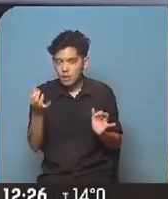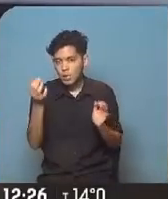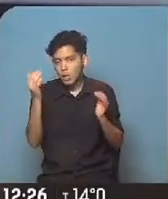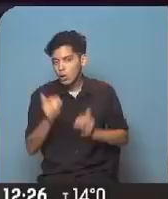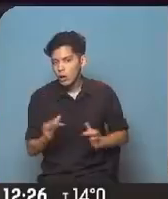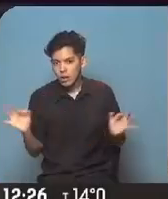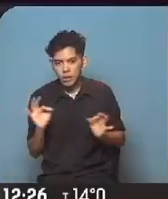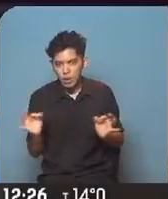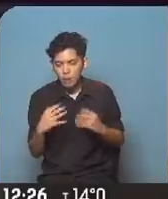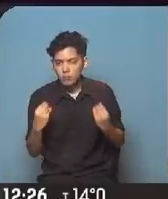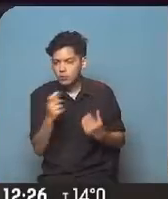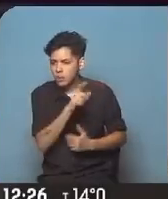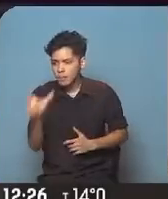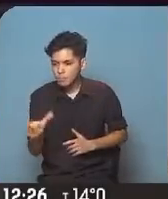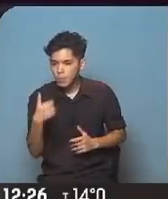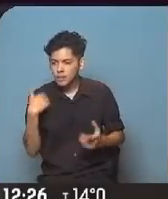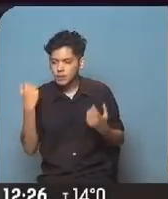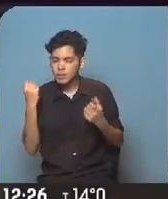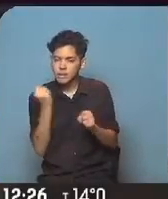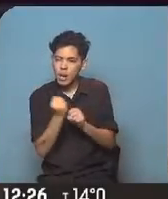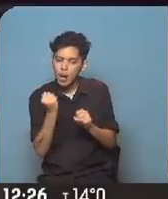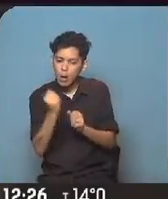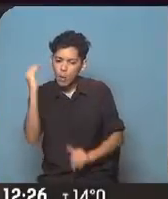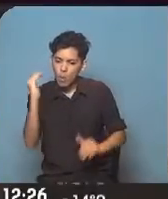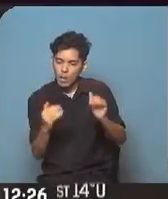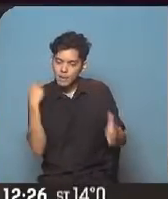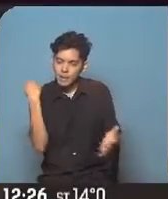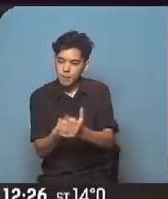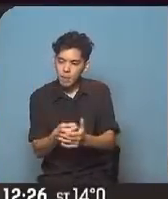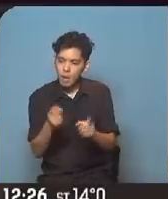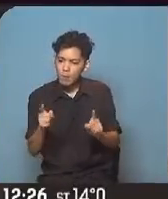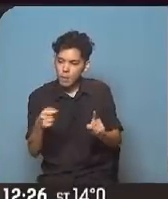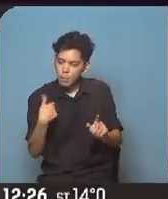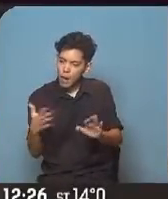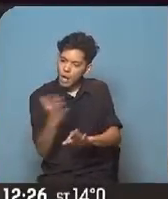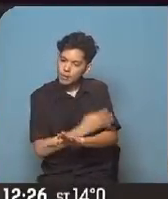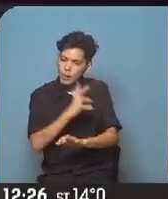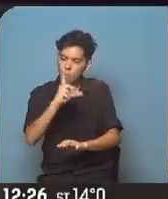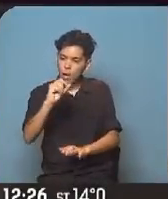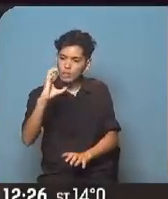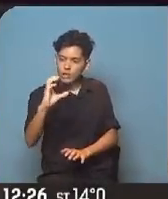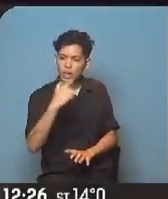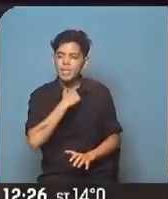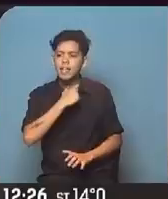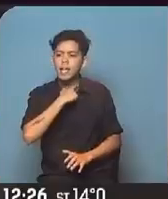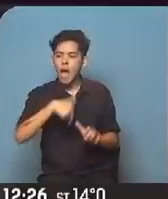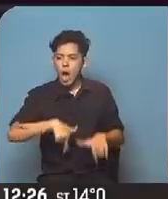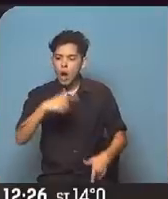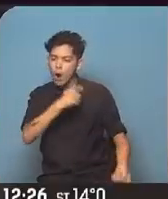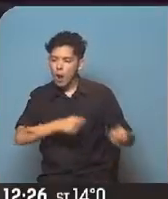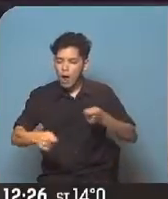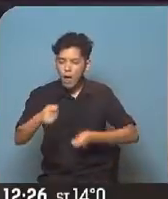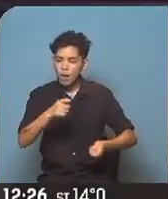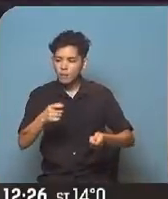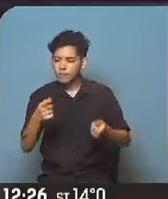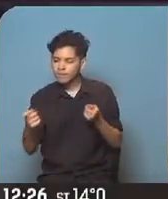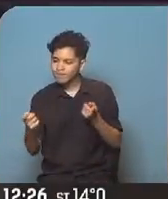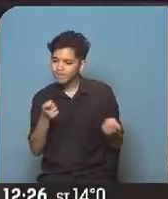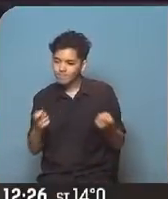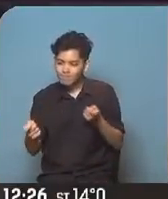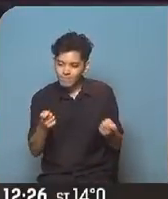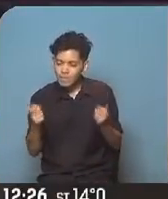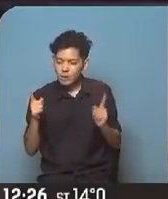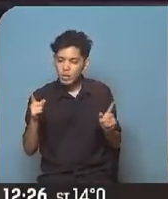porque es parte del evento por balanza de pagos que estamos... El Banco Central está intentando administrarlo, reducir sus